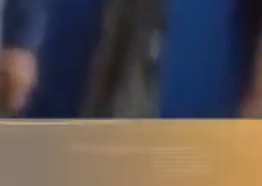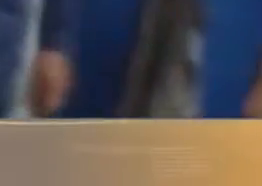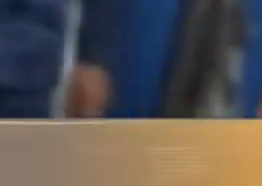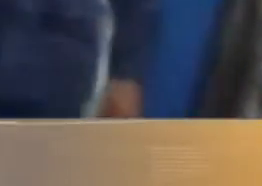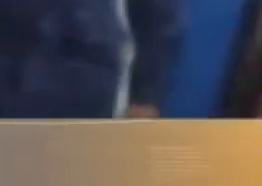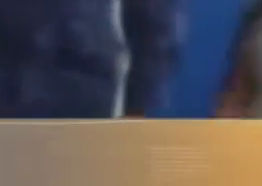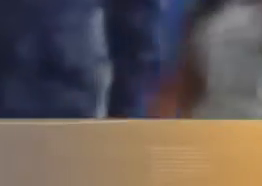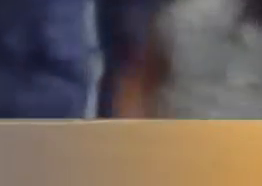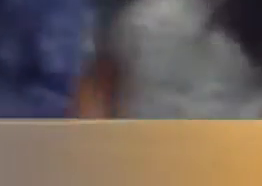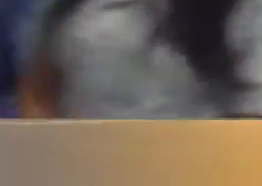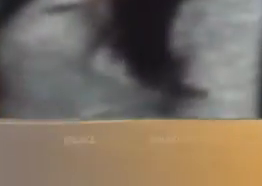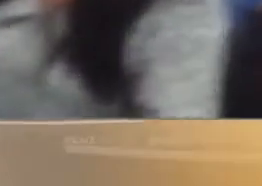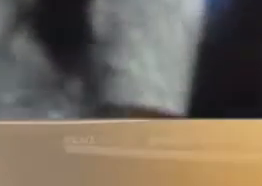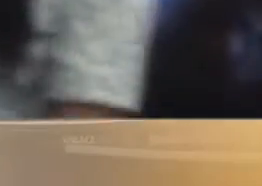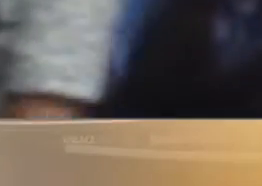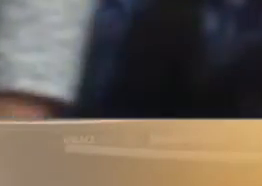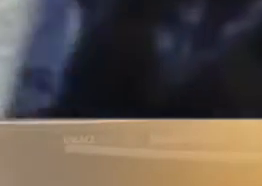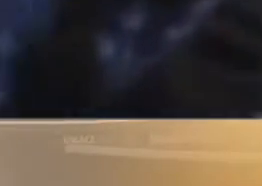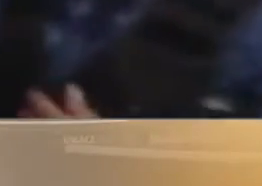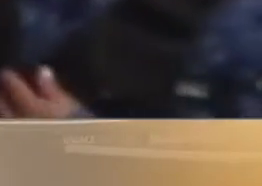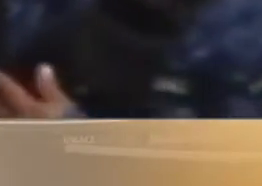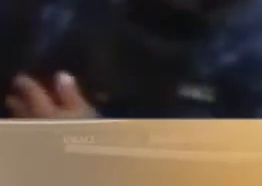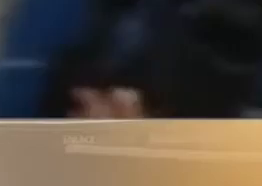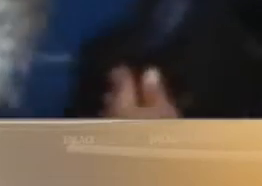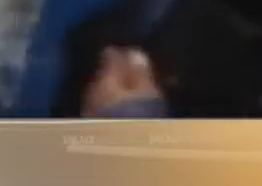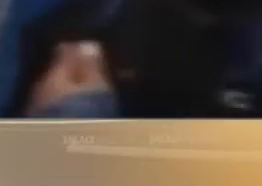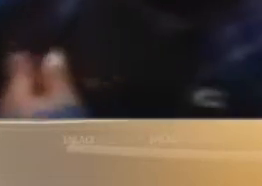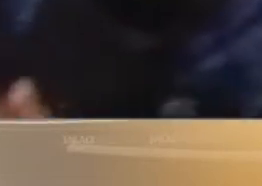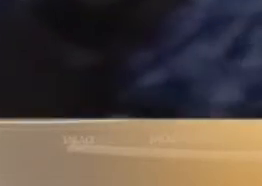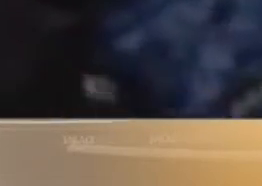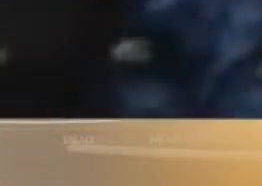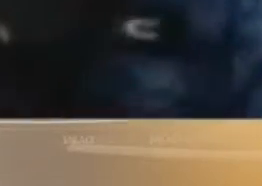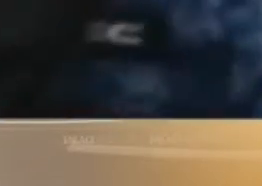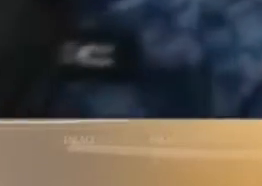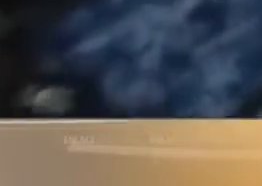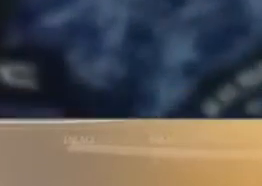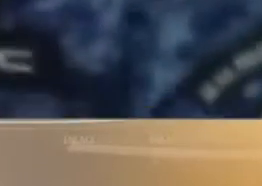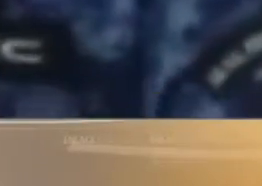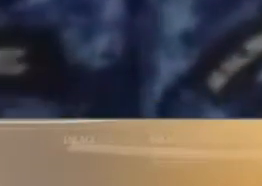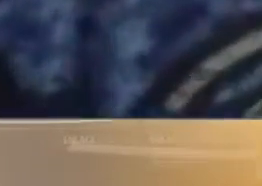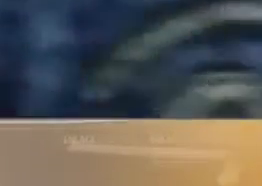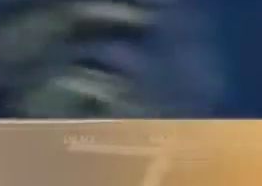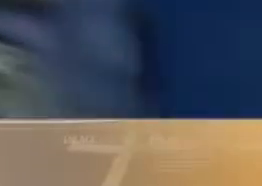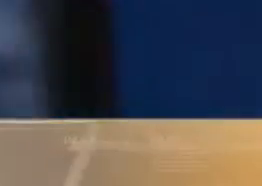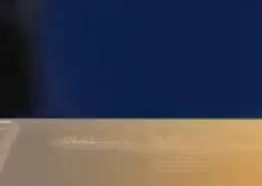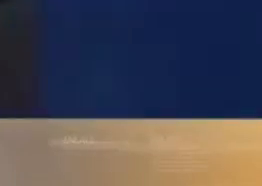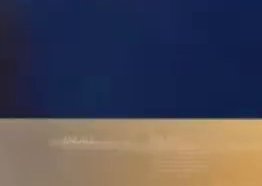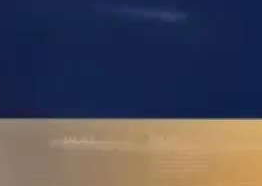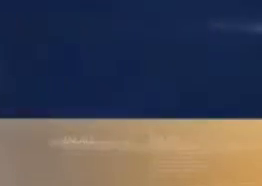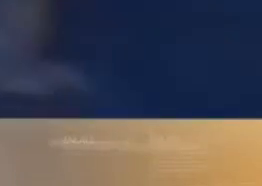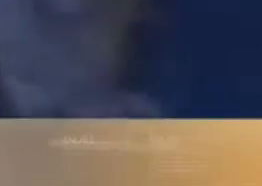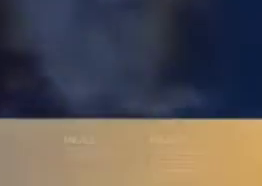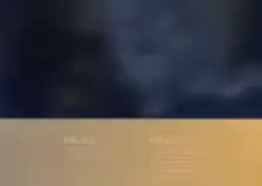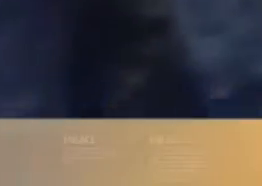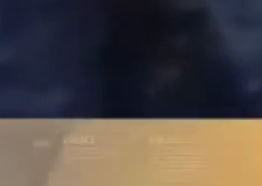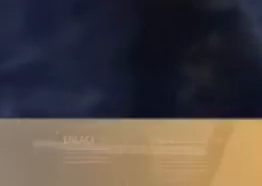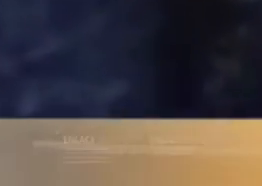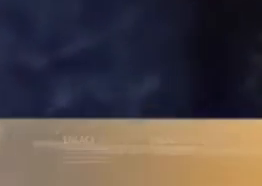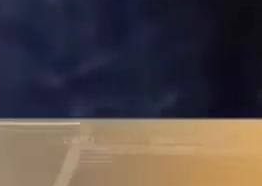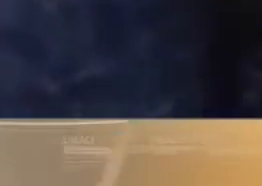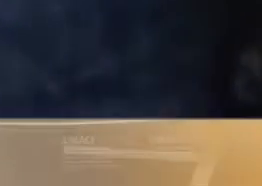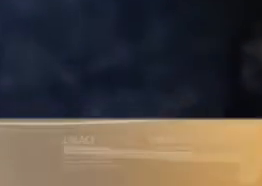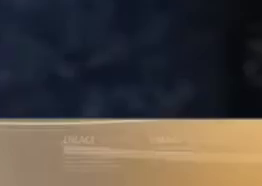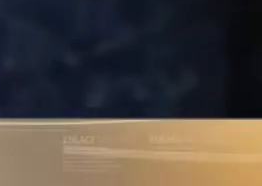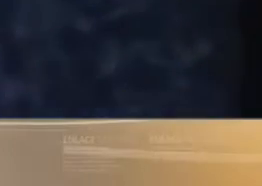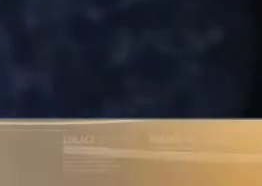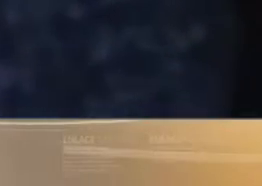Una mujer que prestaba sus servicios como enfermera en la cárcel de Barranca Bermeja fue detenida en las últimas horas por las autoridades. Las primeras versiones señalan que a la mujer se les indica